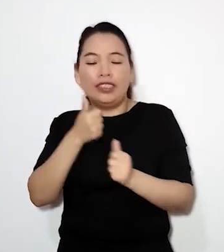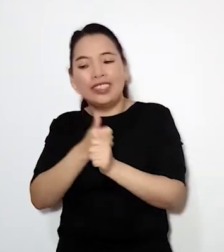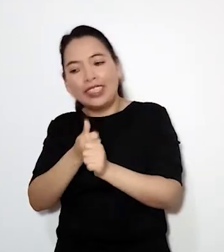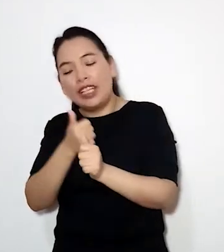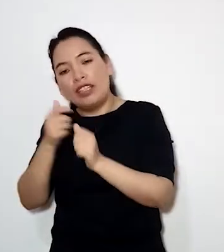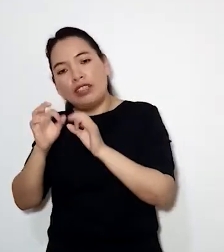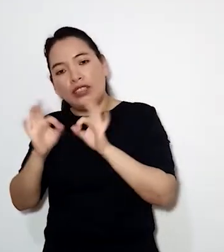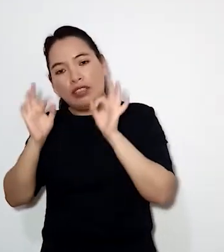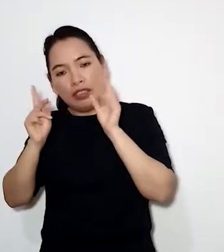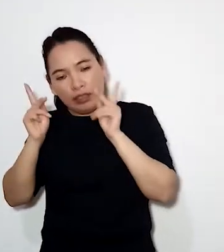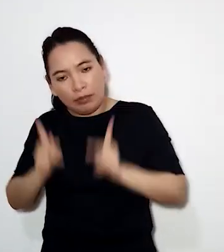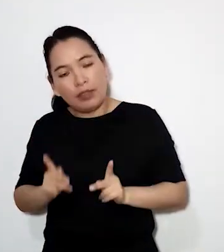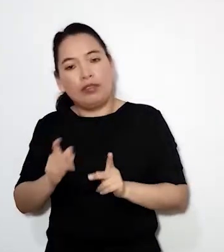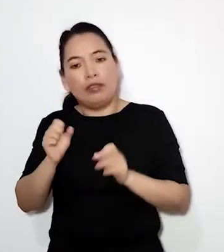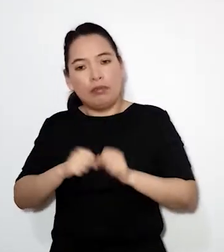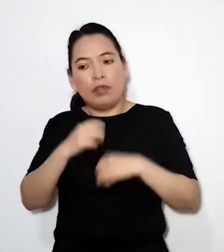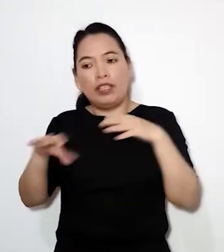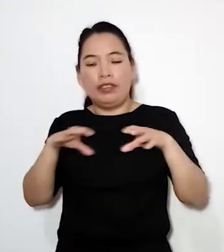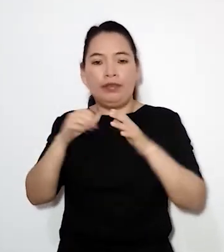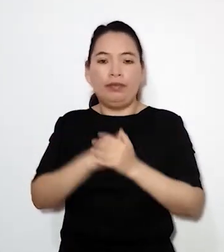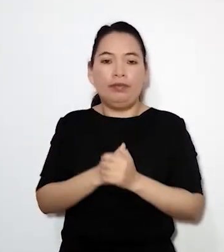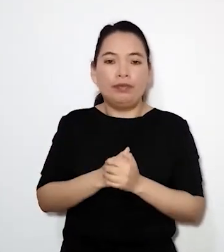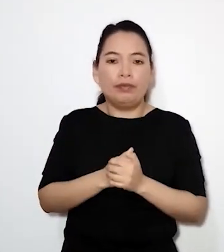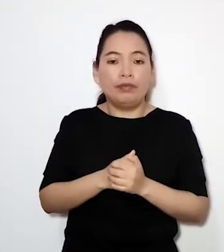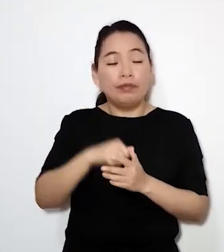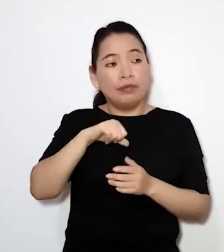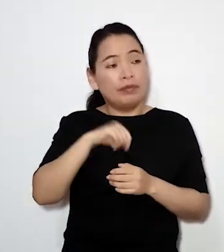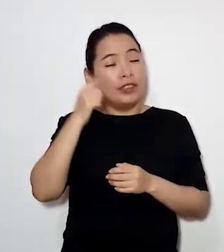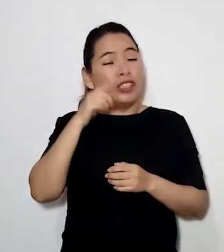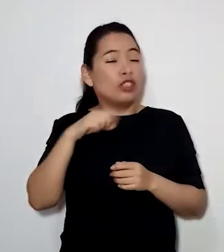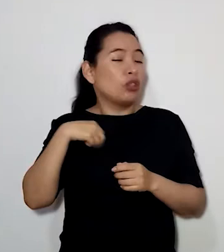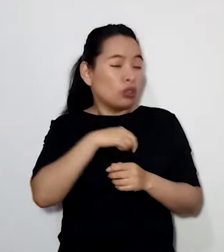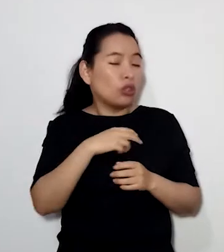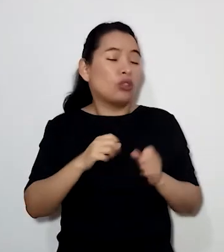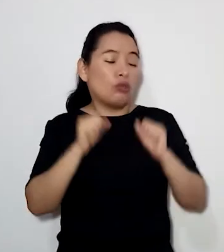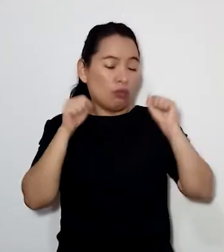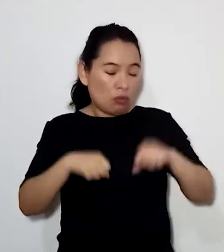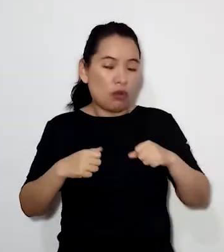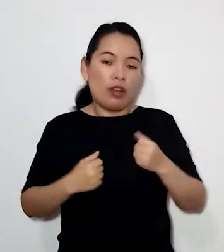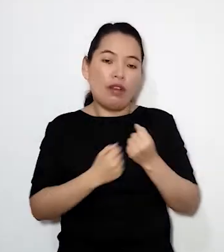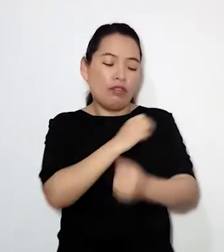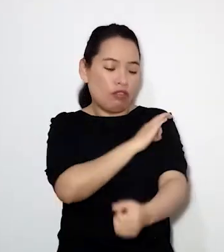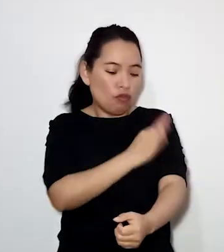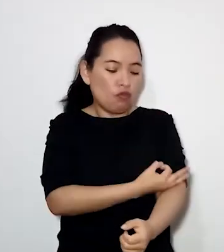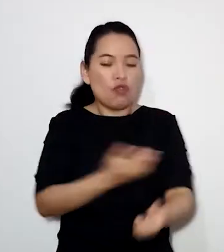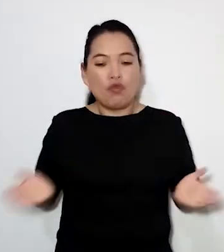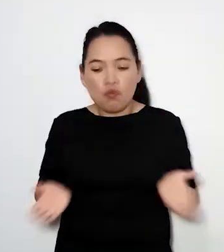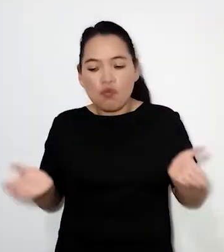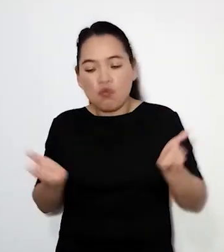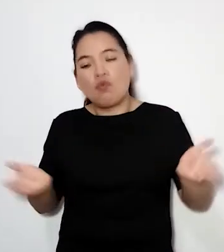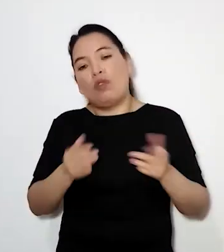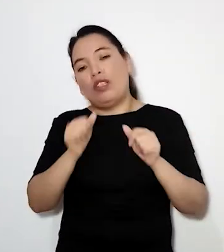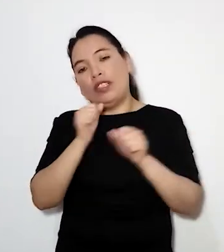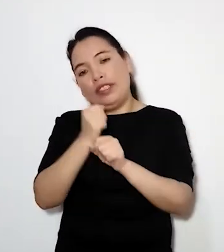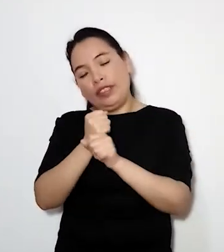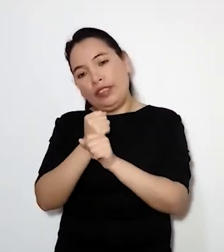creo que desde la sociedad civil tenemos que fortalecer esa labor. Y para ir cerrando, otro desafío